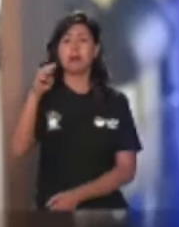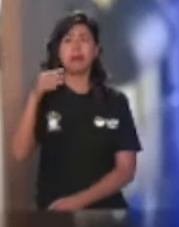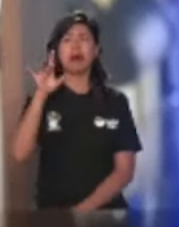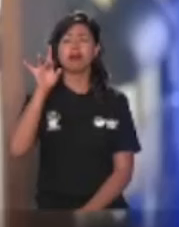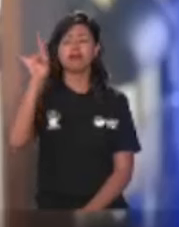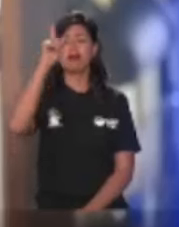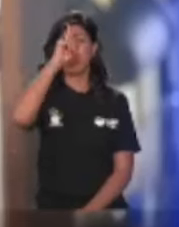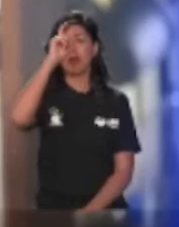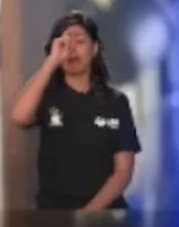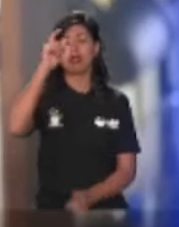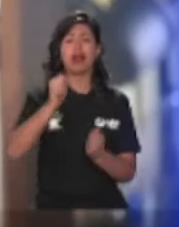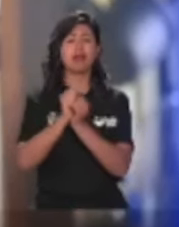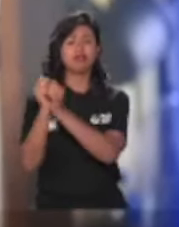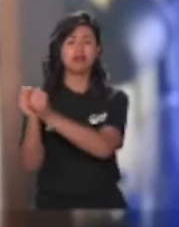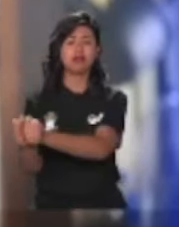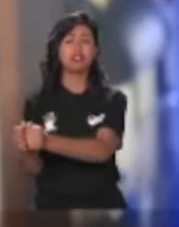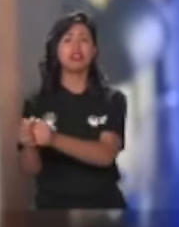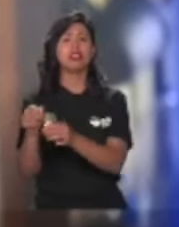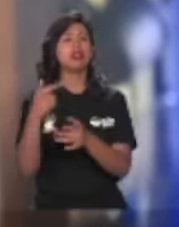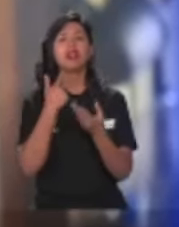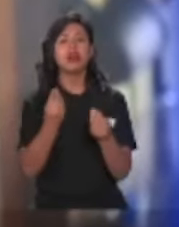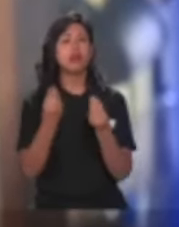hospital. Le dije, ¿qué le pasó? No,